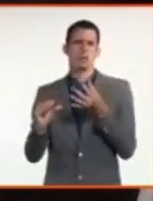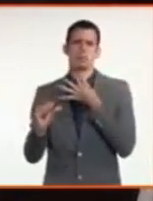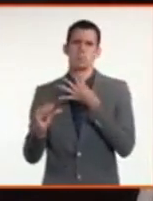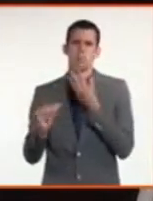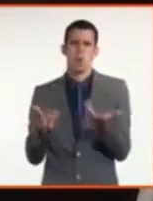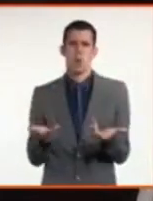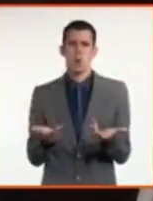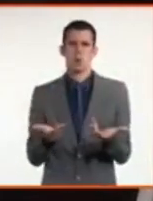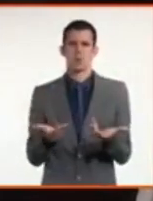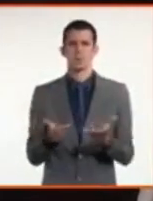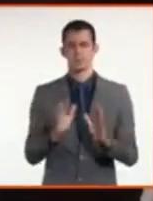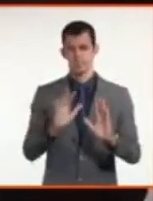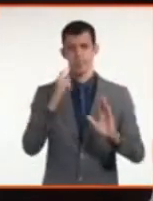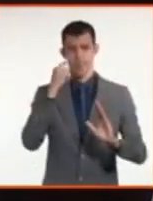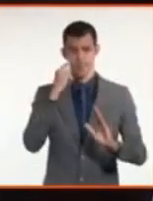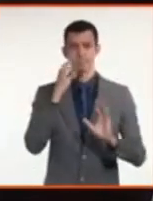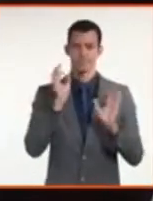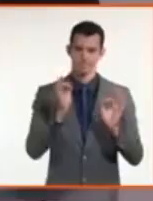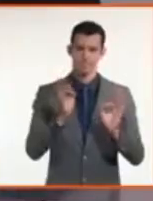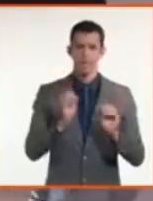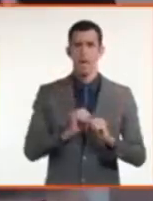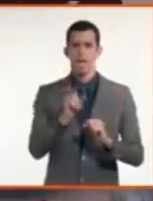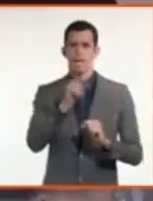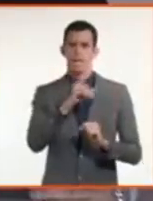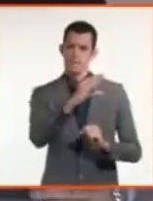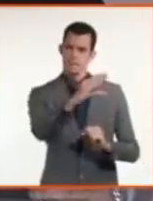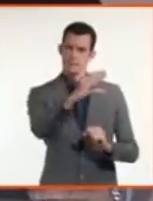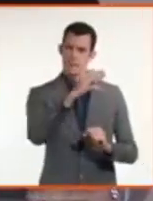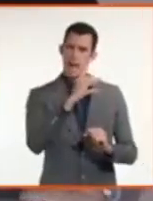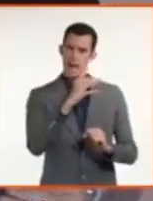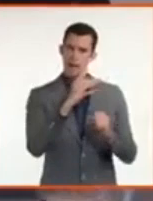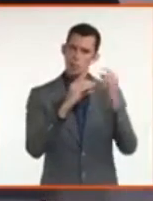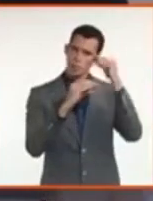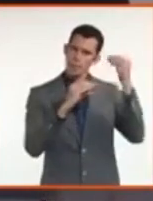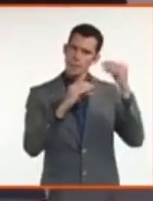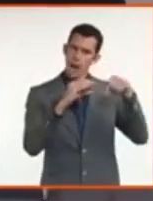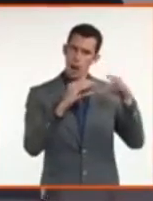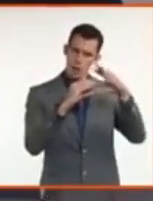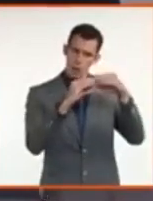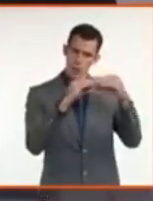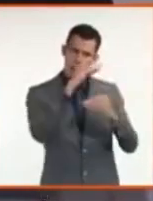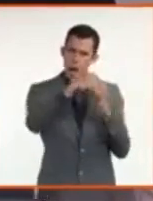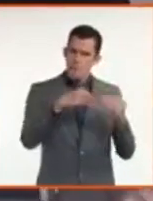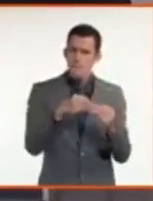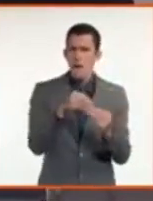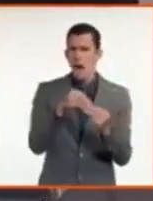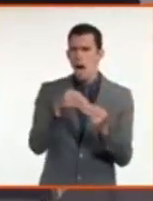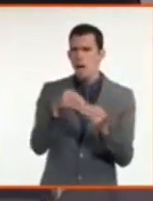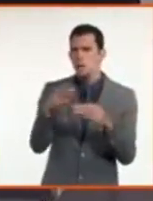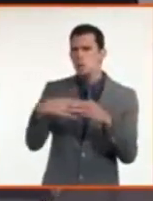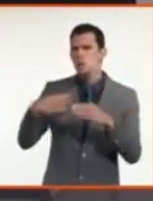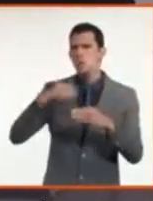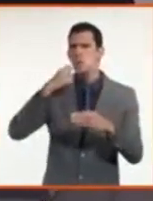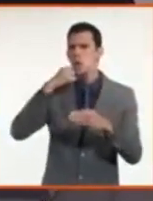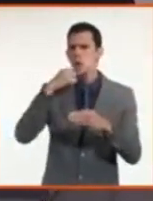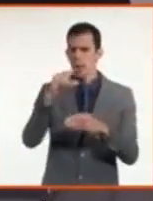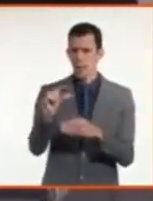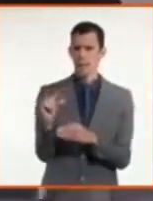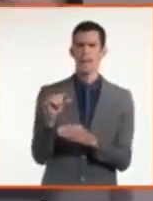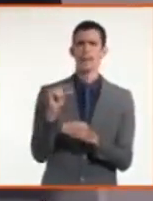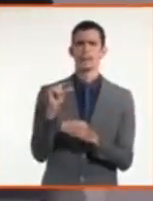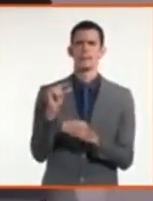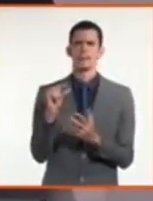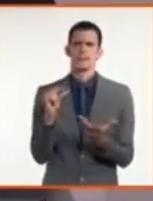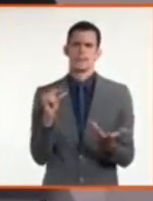cambios diferentes no es lo usual y se genera en este tipo de problemática tenemos empresas que prestan servicios están operando tipo de cambio con 24